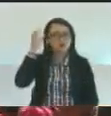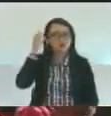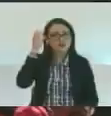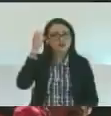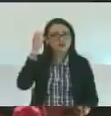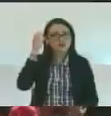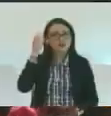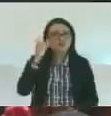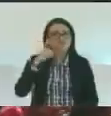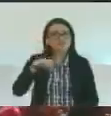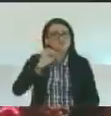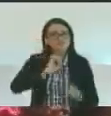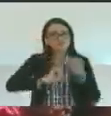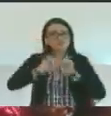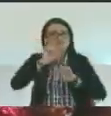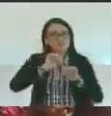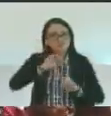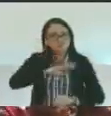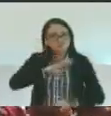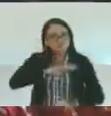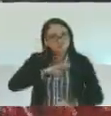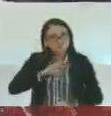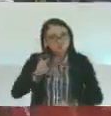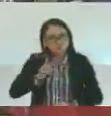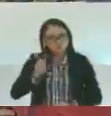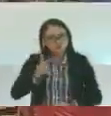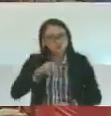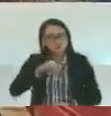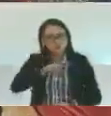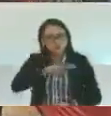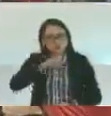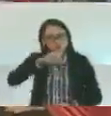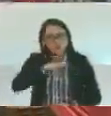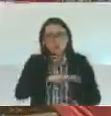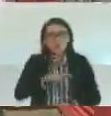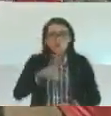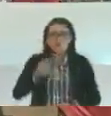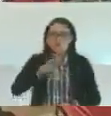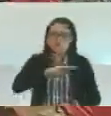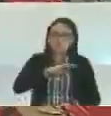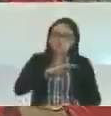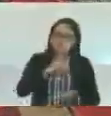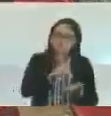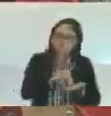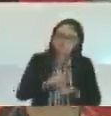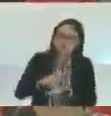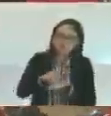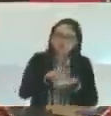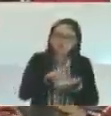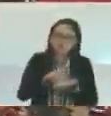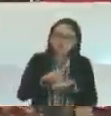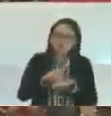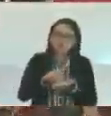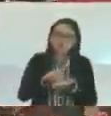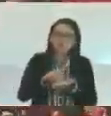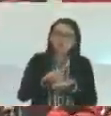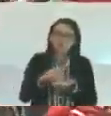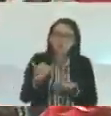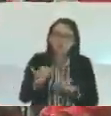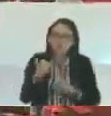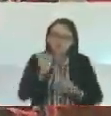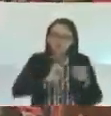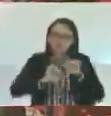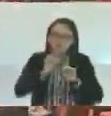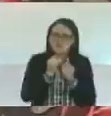estamos defendiendo nuestra tierra, nuestra historia, nuestra dignidad. De que estamos defendiendo